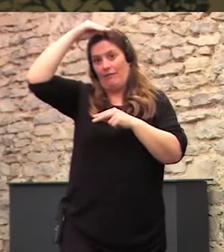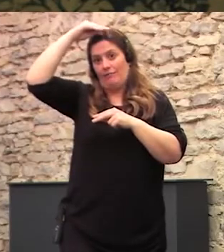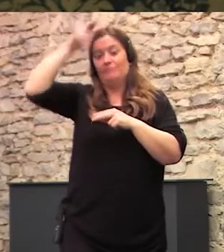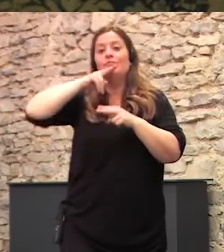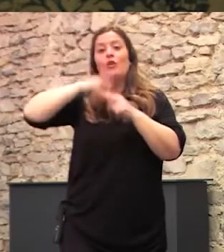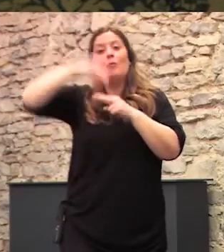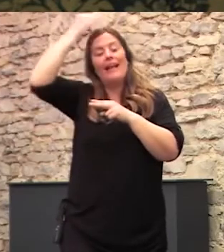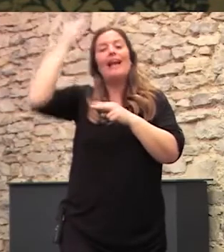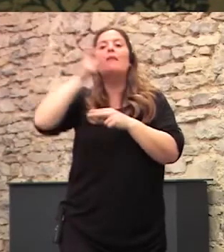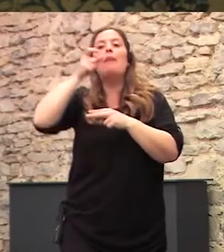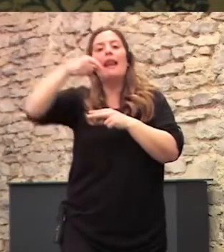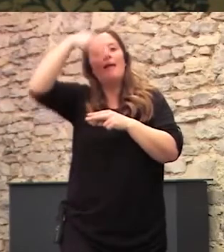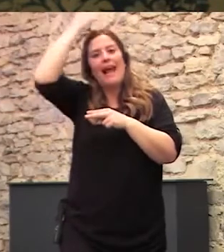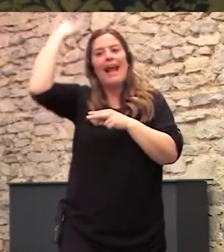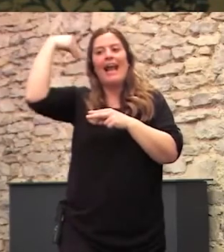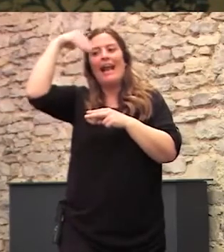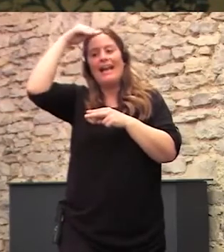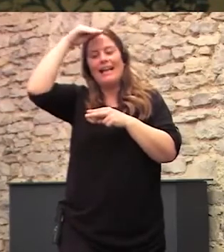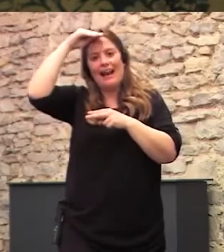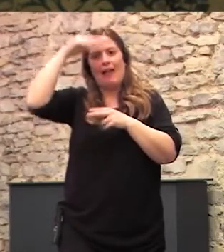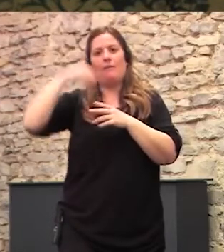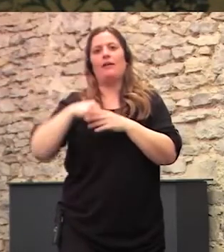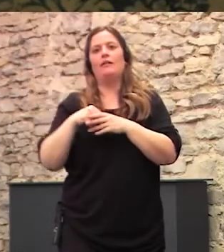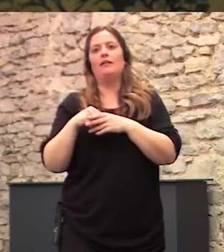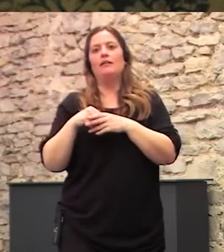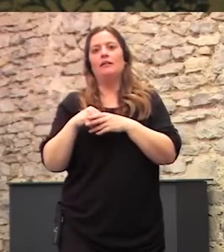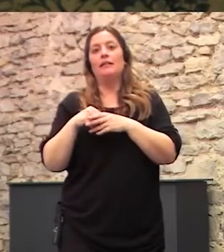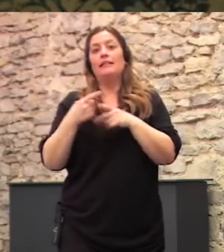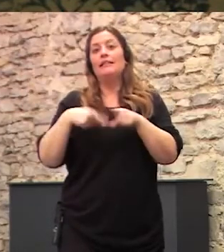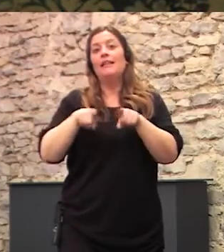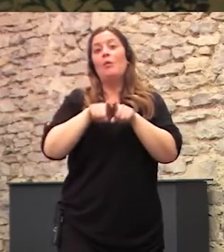Es una palabra que tiene la misma raíz que jihad.